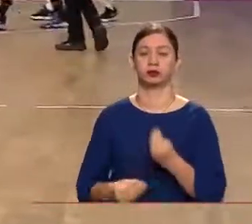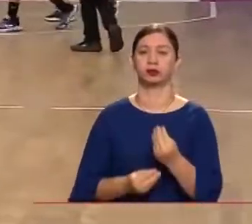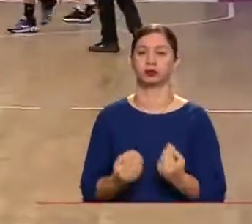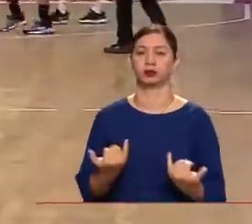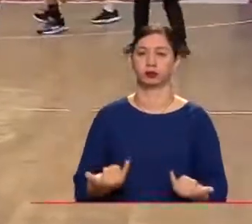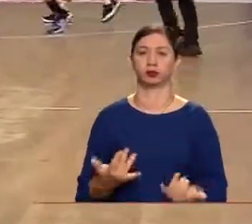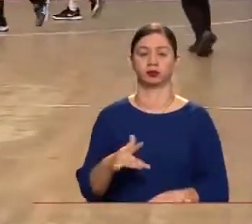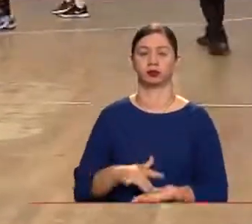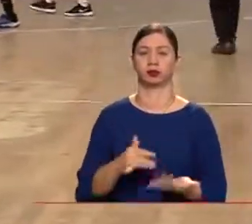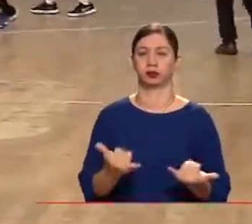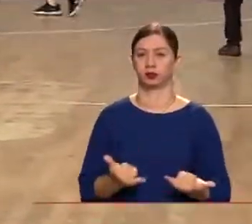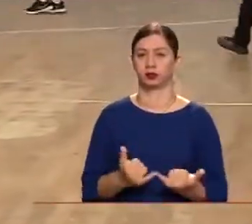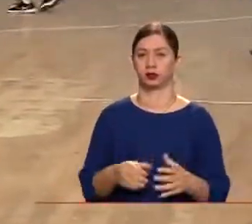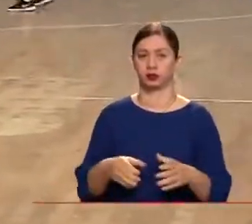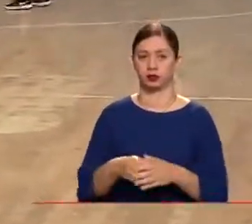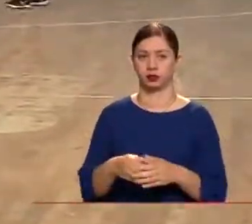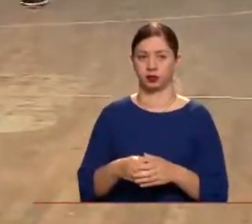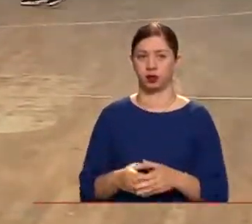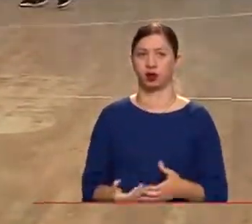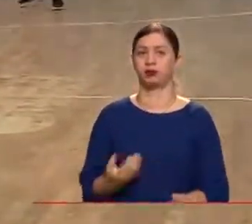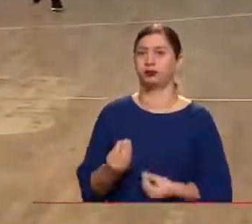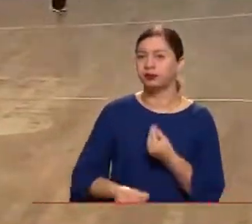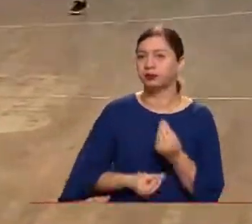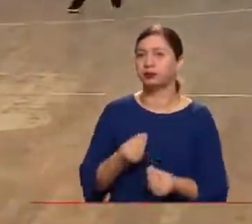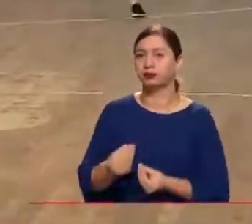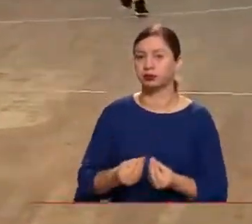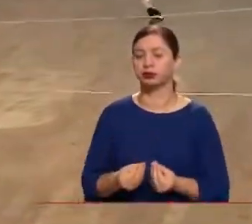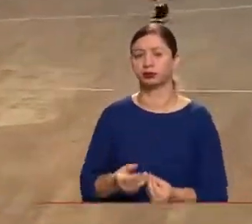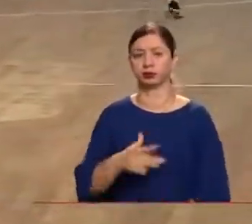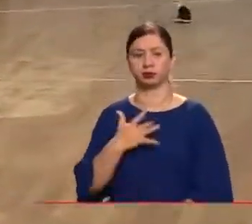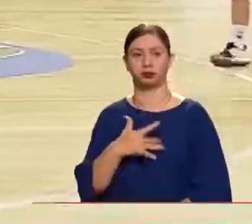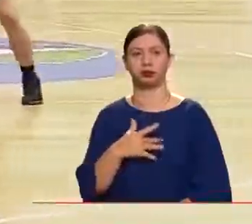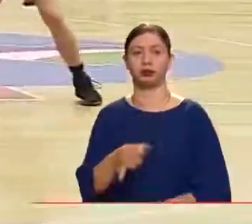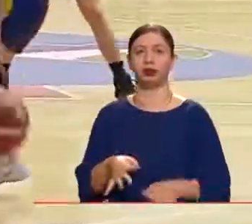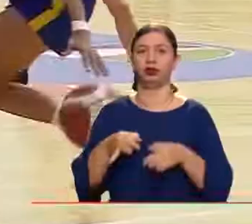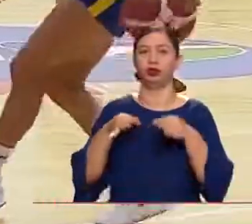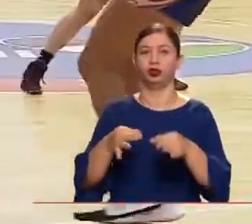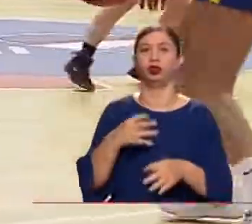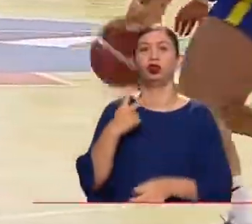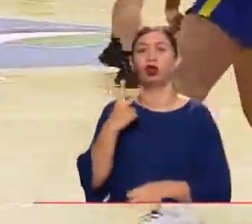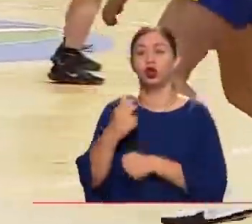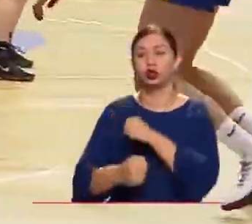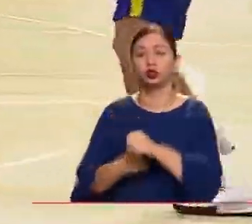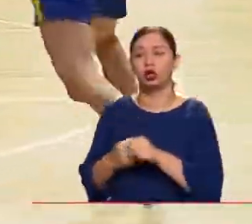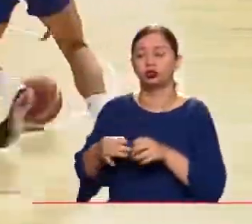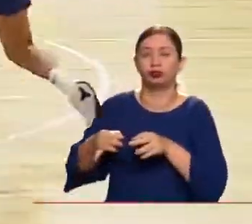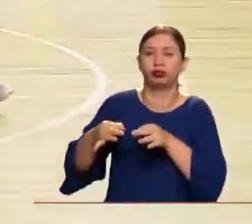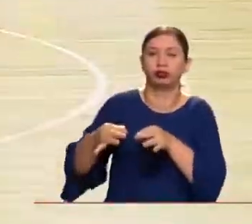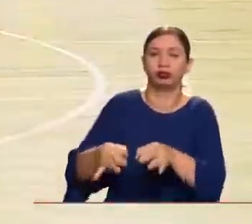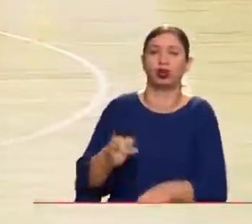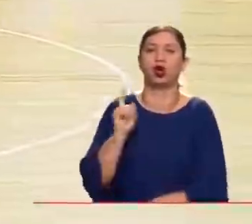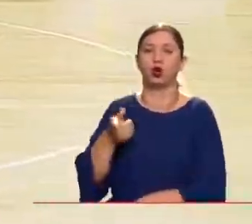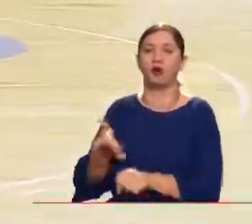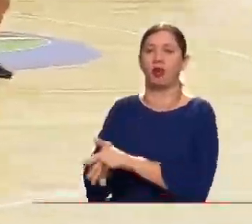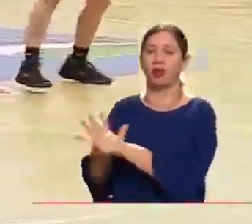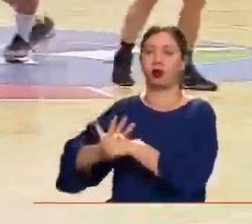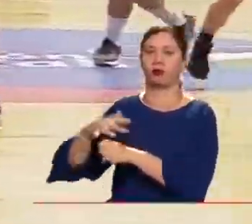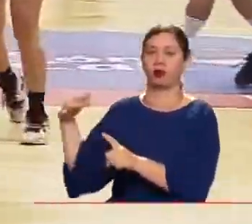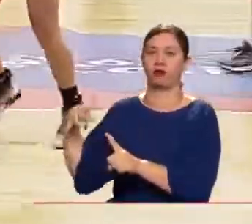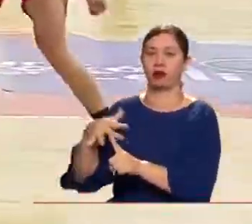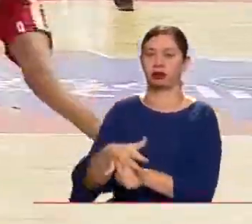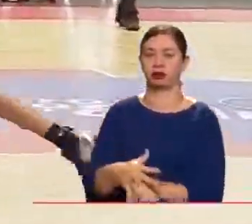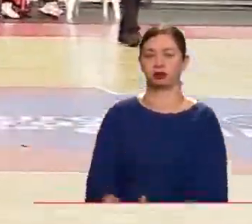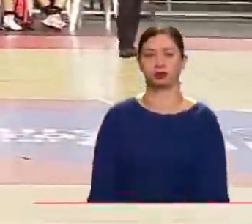¿no? Los equipos llegan motivados a estos juegos que debieron aplazarse 2 años por la pandemia del COVID-19.